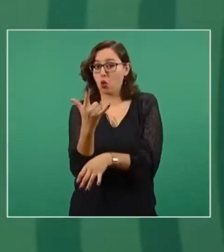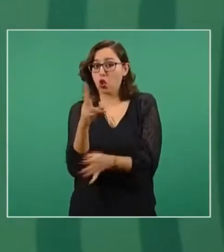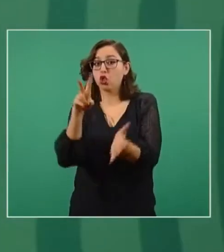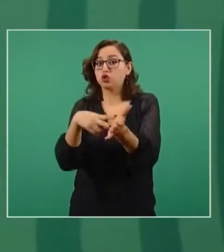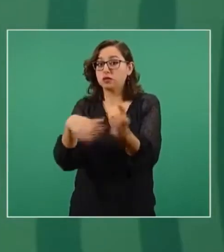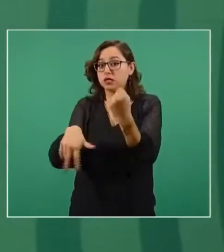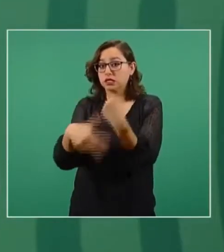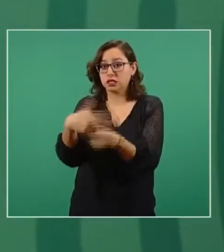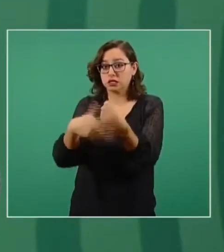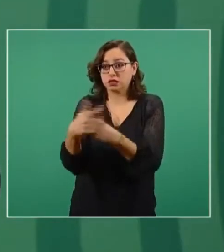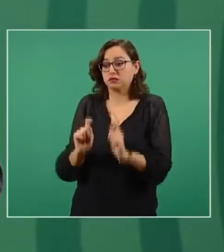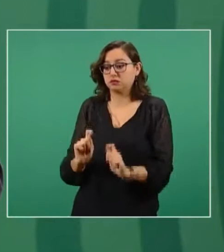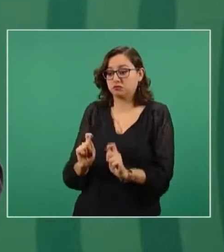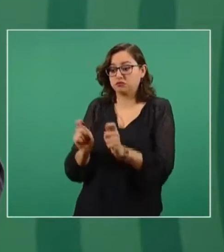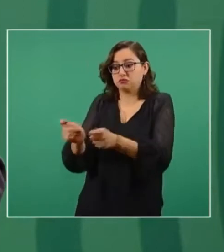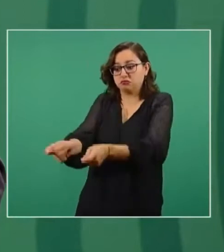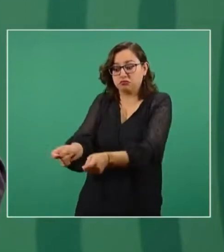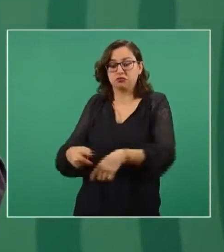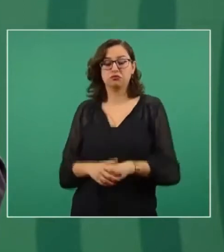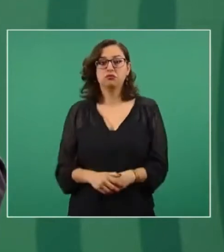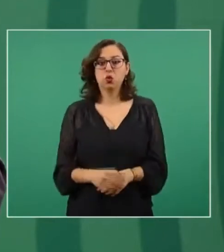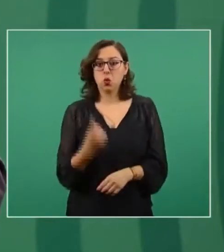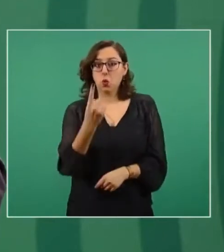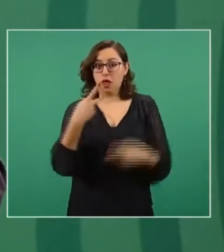El que actúa con integridad no debe tener temor a nada.